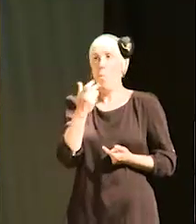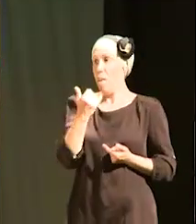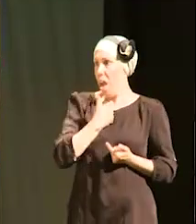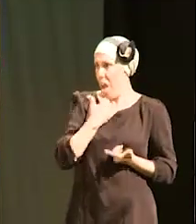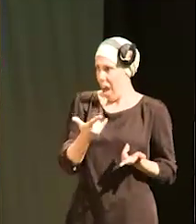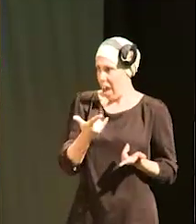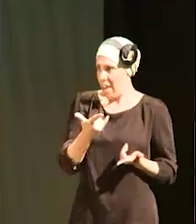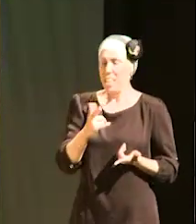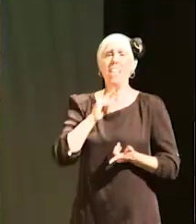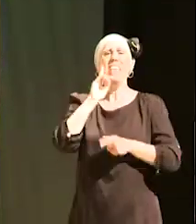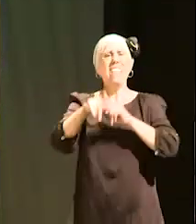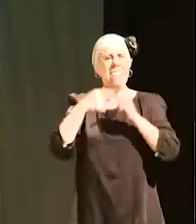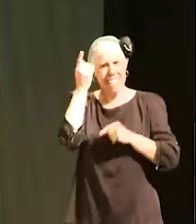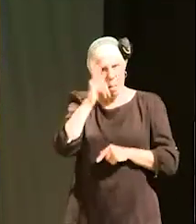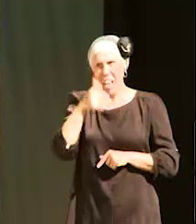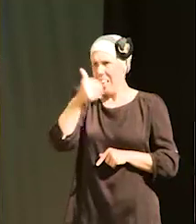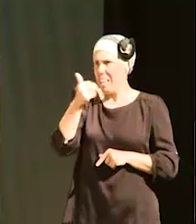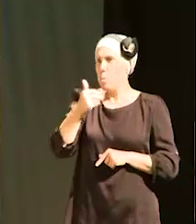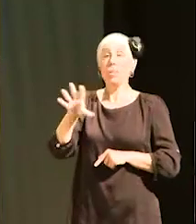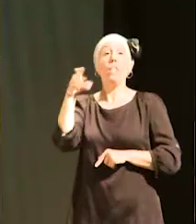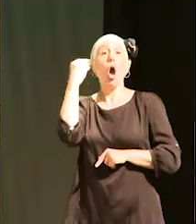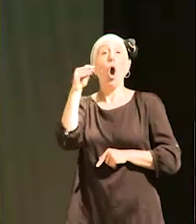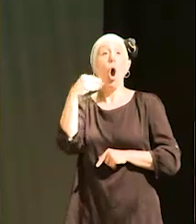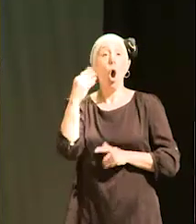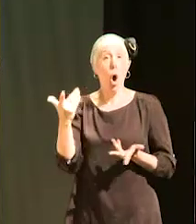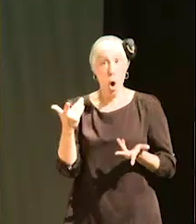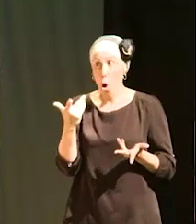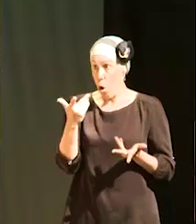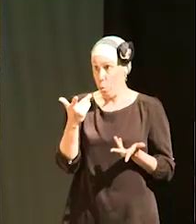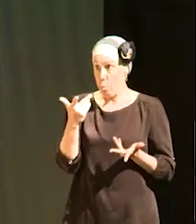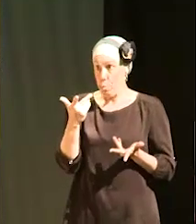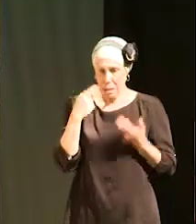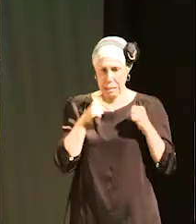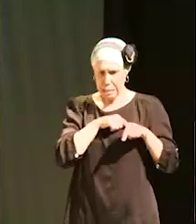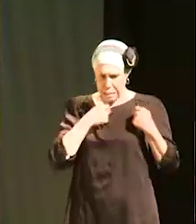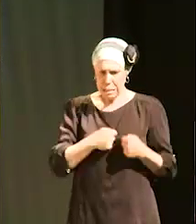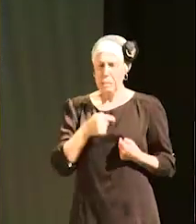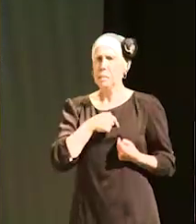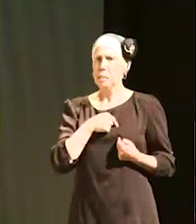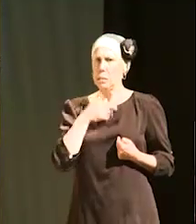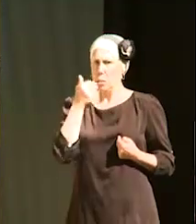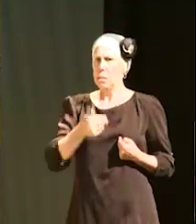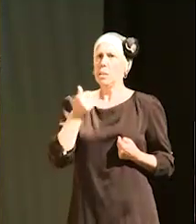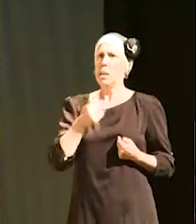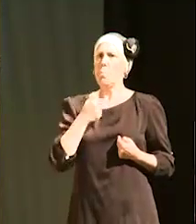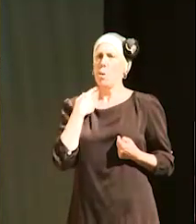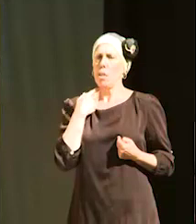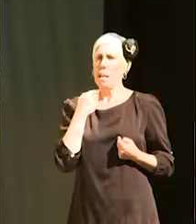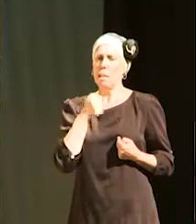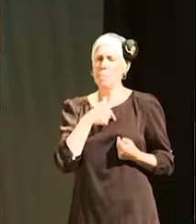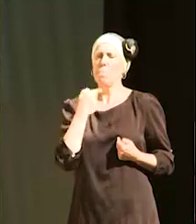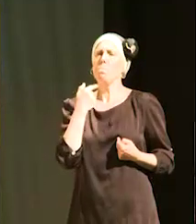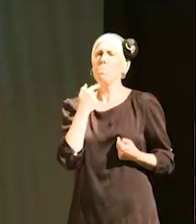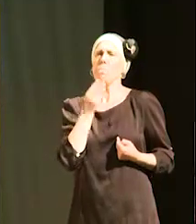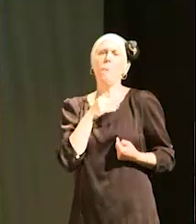traslada a lo local que queda en el corazón entonces creo que hay que ir al corazón y allí no sé si respondo en